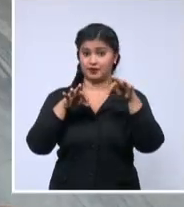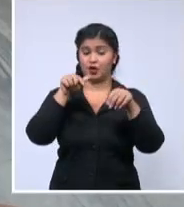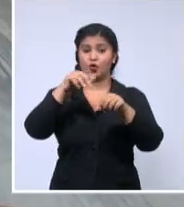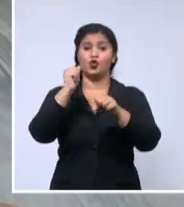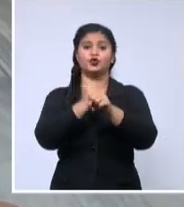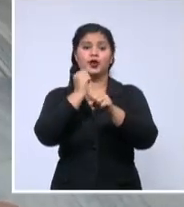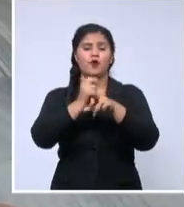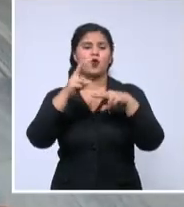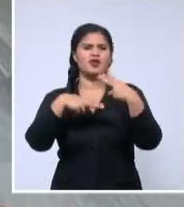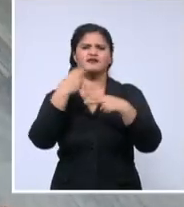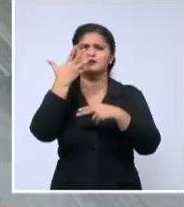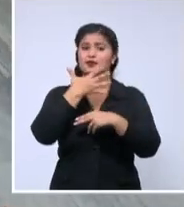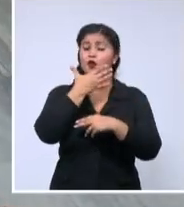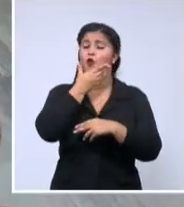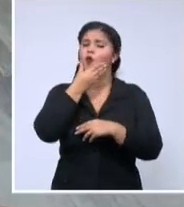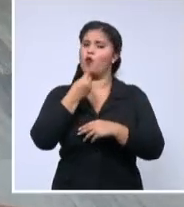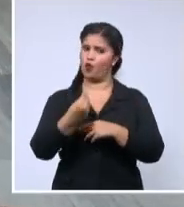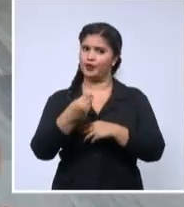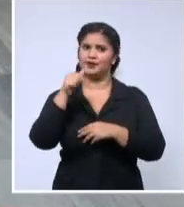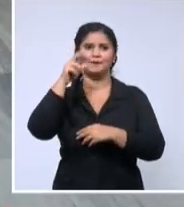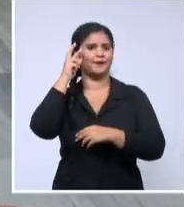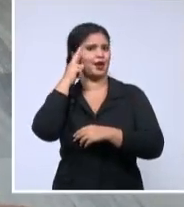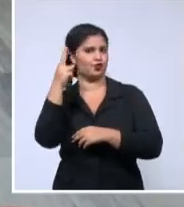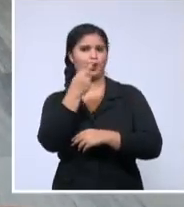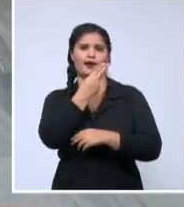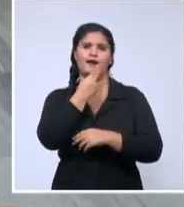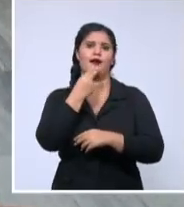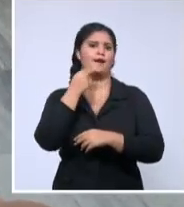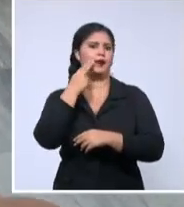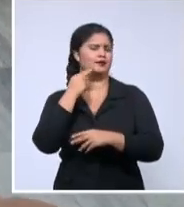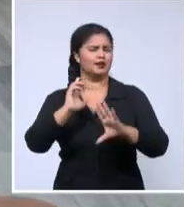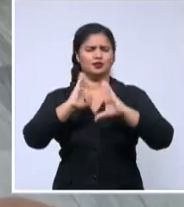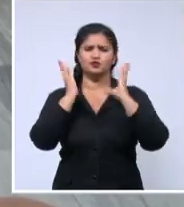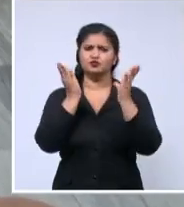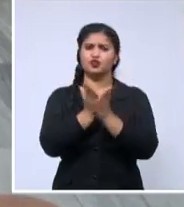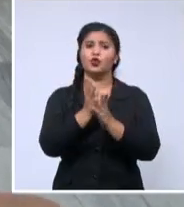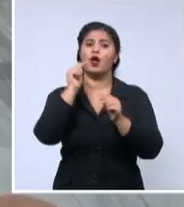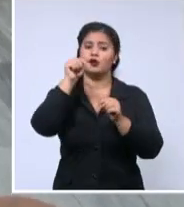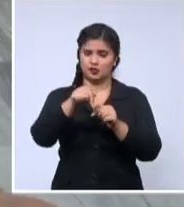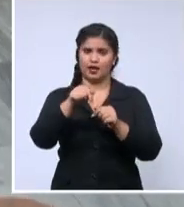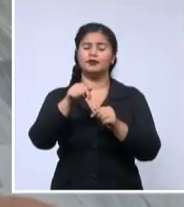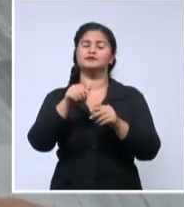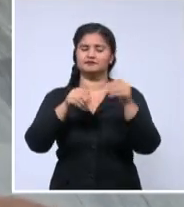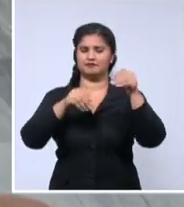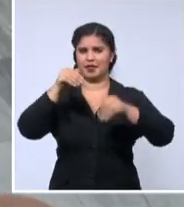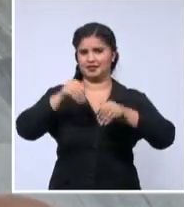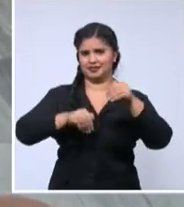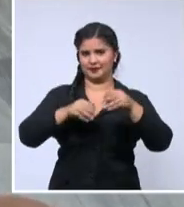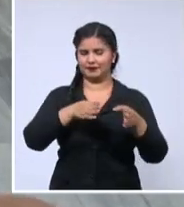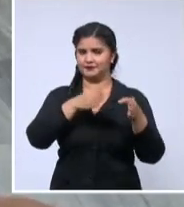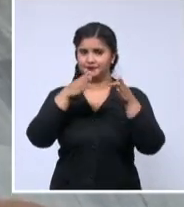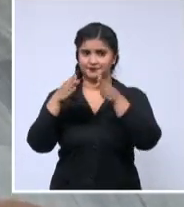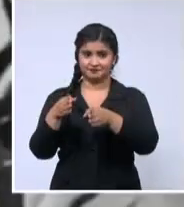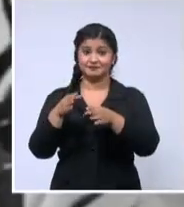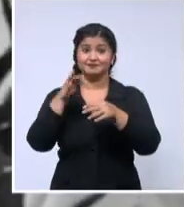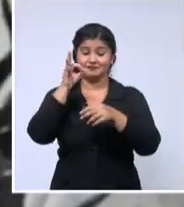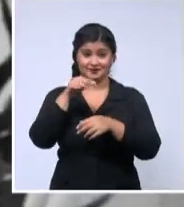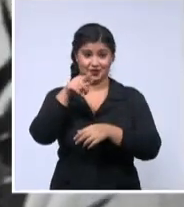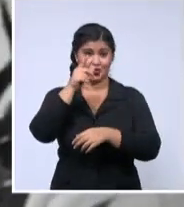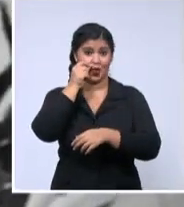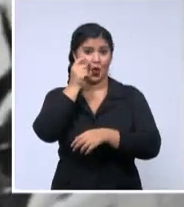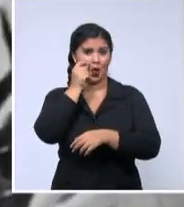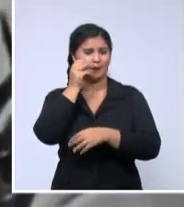realizan sobre Martí, sobre el ámbito y la cosmovisión martiana, estarán presentes. Fresco en la memoria de Yusuan permanece el encuentro